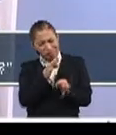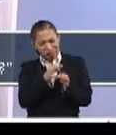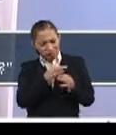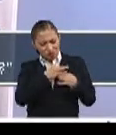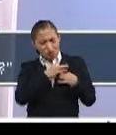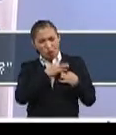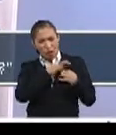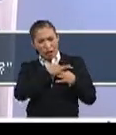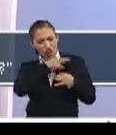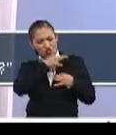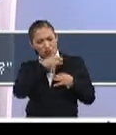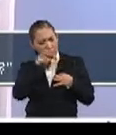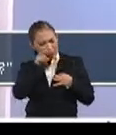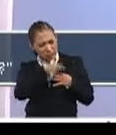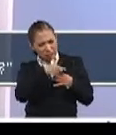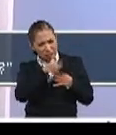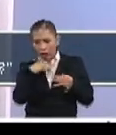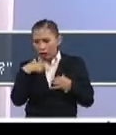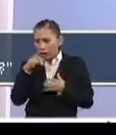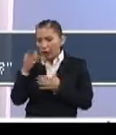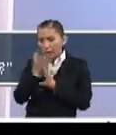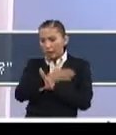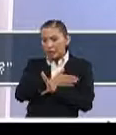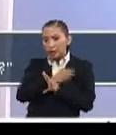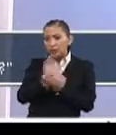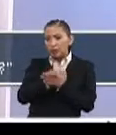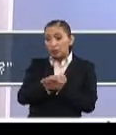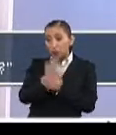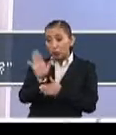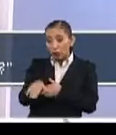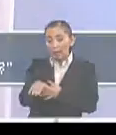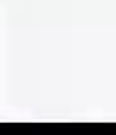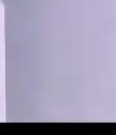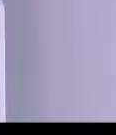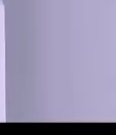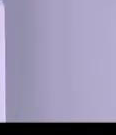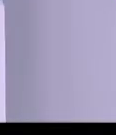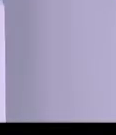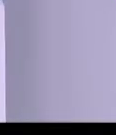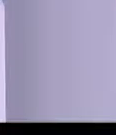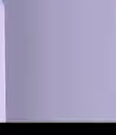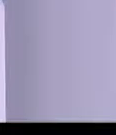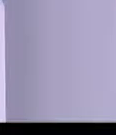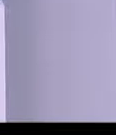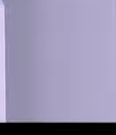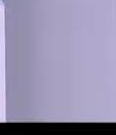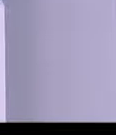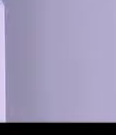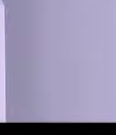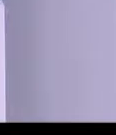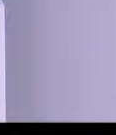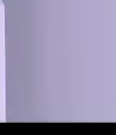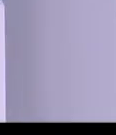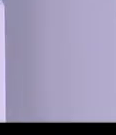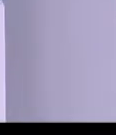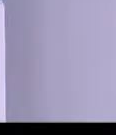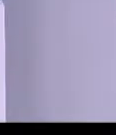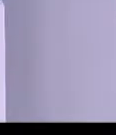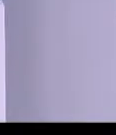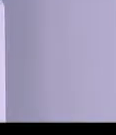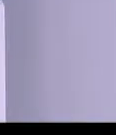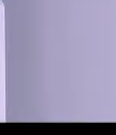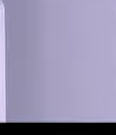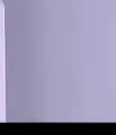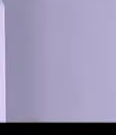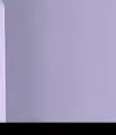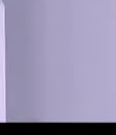del antecedente de pérdida de su esposo, lo relacionaron con este síndrome. Hoy tuvimos como invitada a la maestra